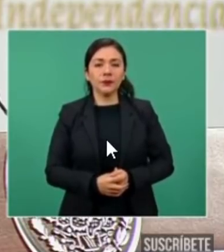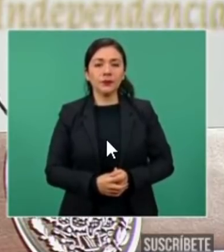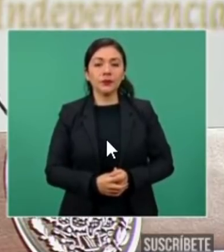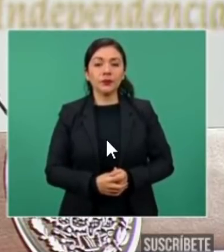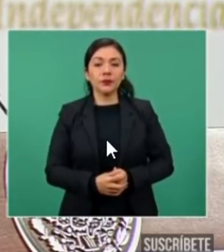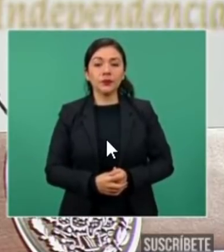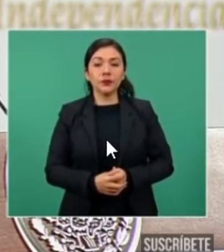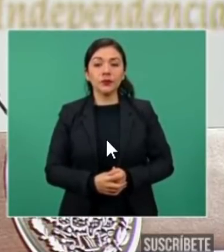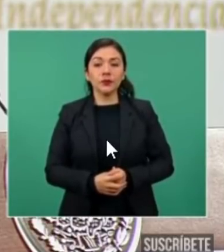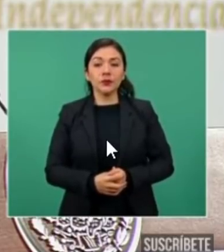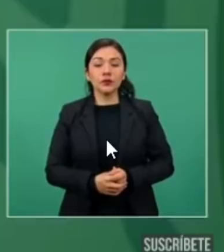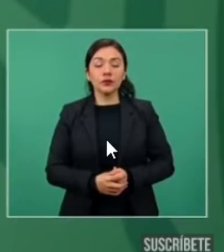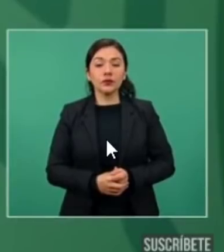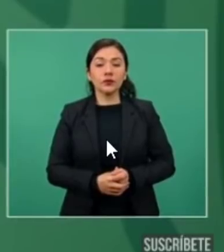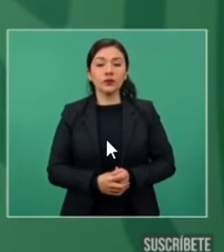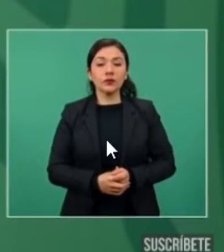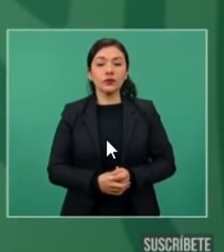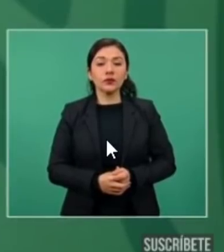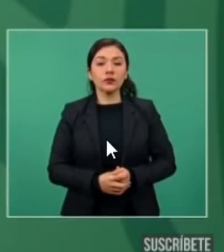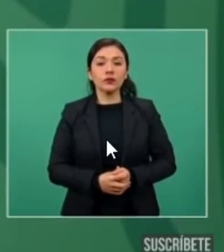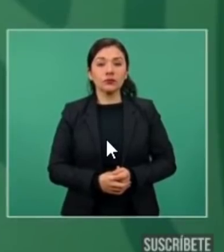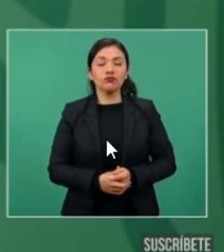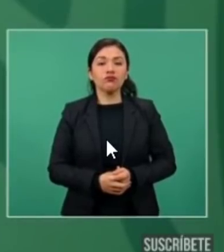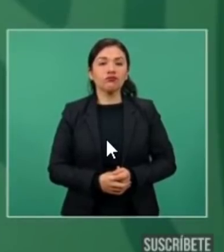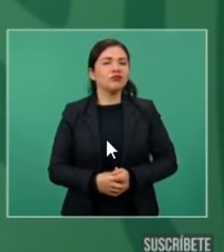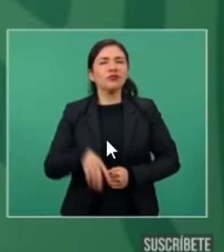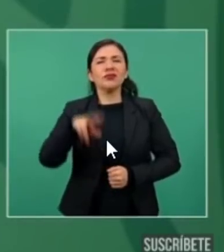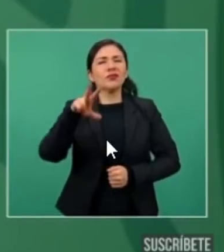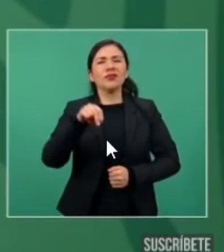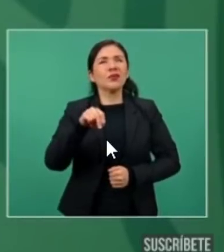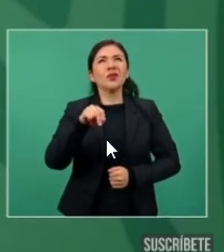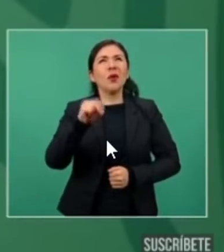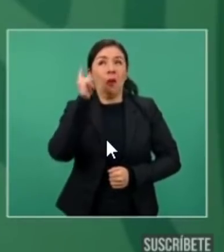que no hombre neguemos